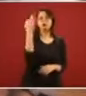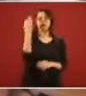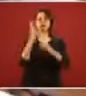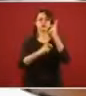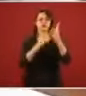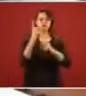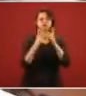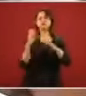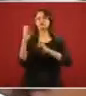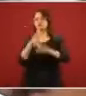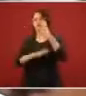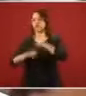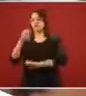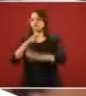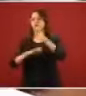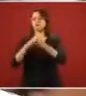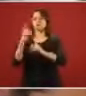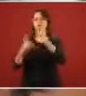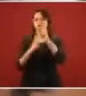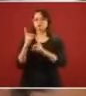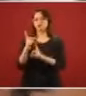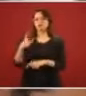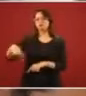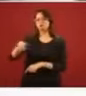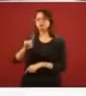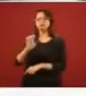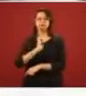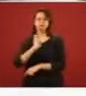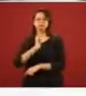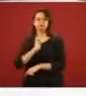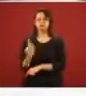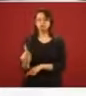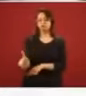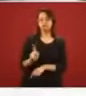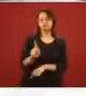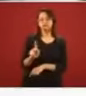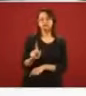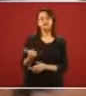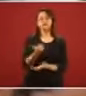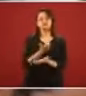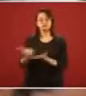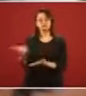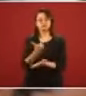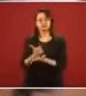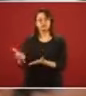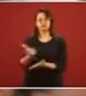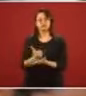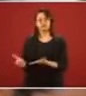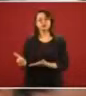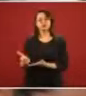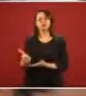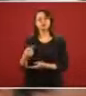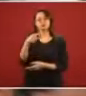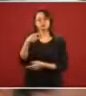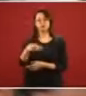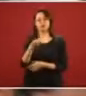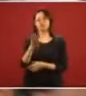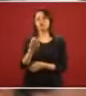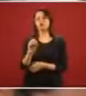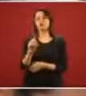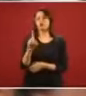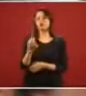empresas y personas que simularon ser entrenadores y que además están cobrando un apoyo directo del este fideicomiso llamado